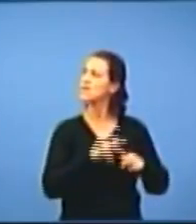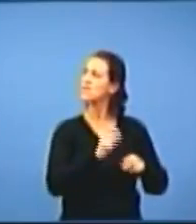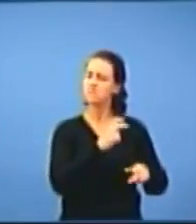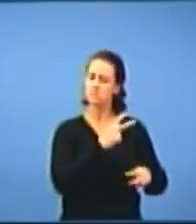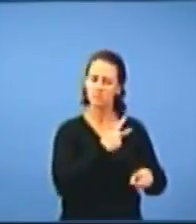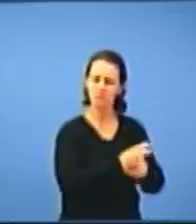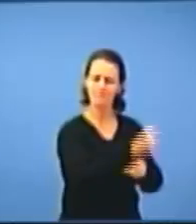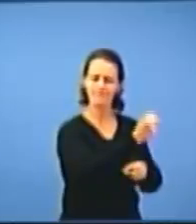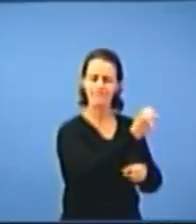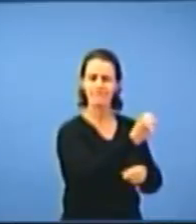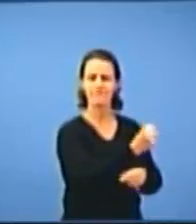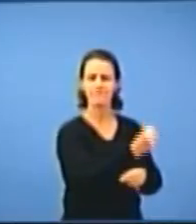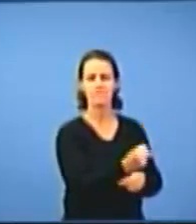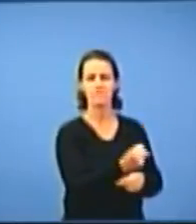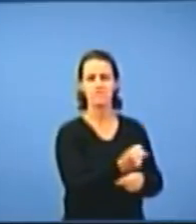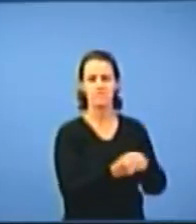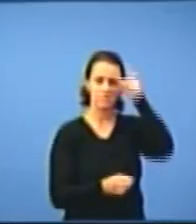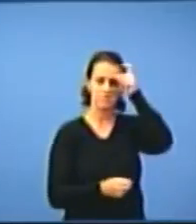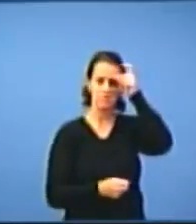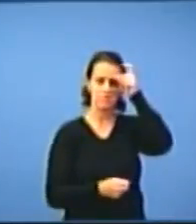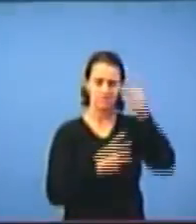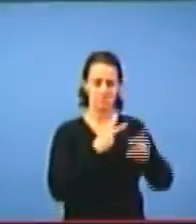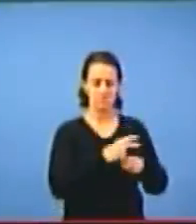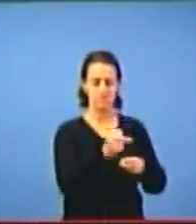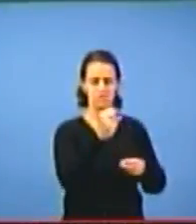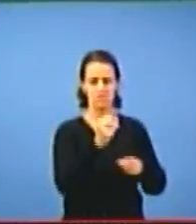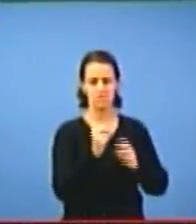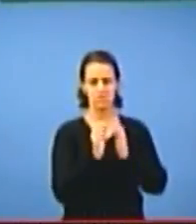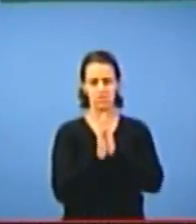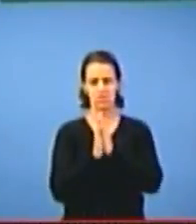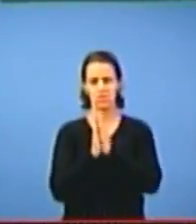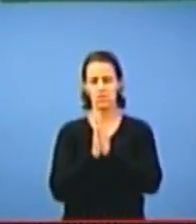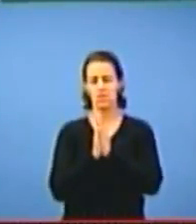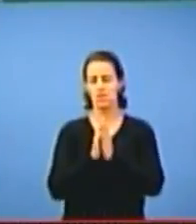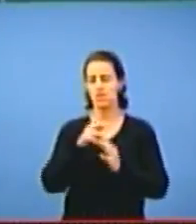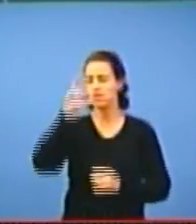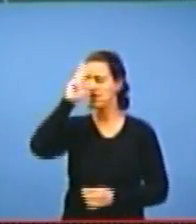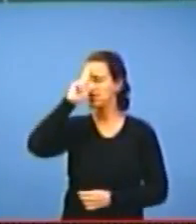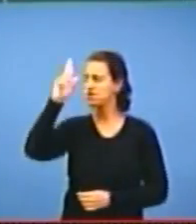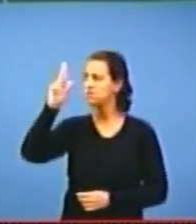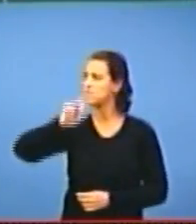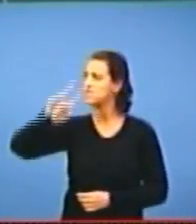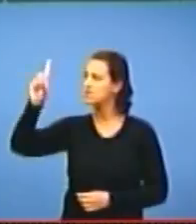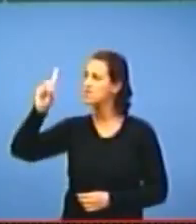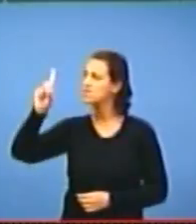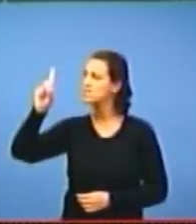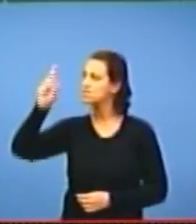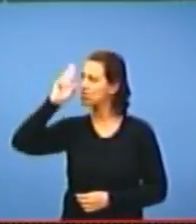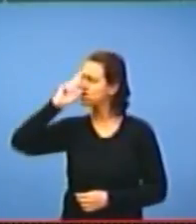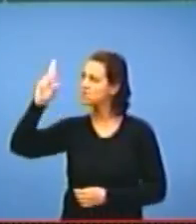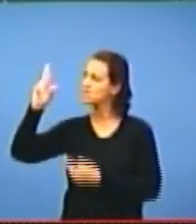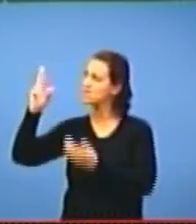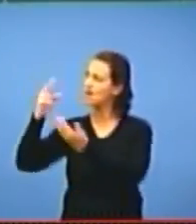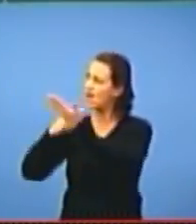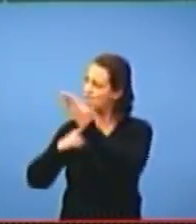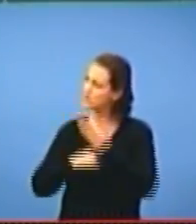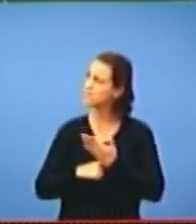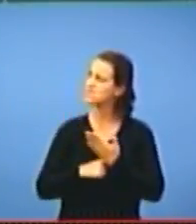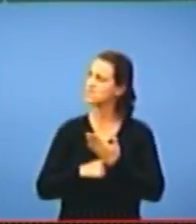prevaleció. Vamos a orar. Señor nuestro Dios, hasta aquí el Señor nos ha